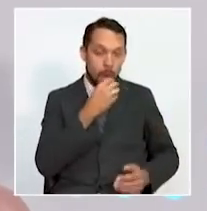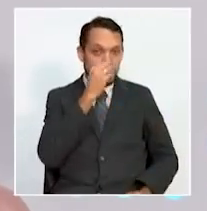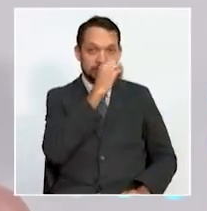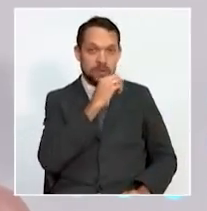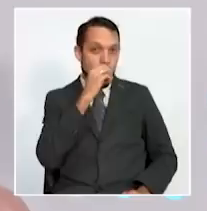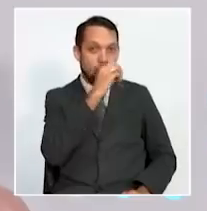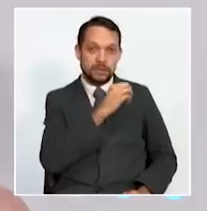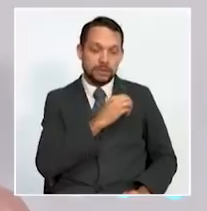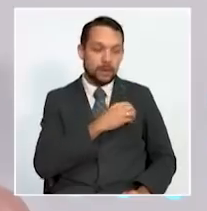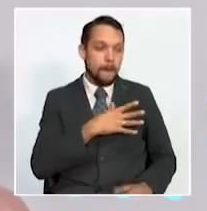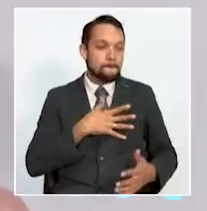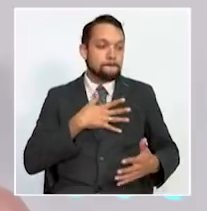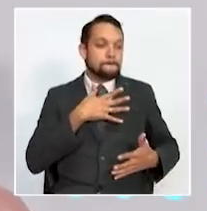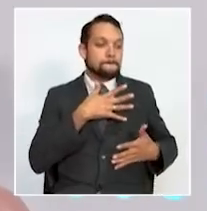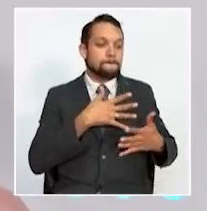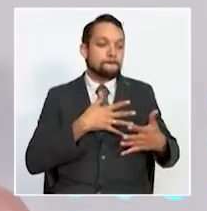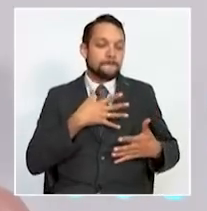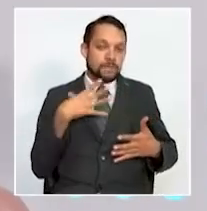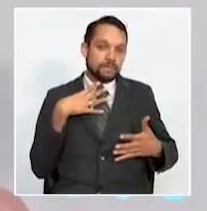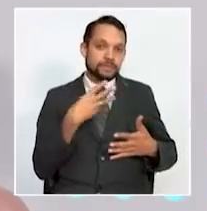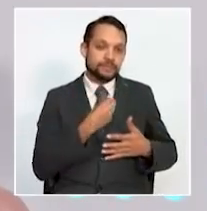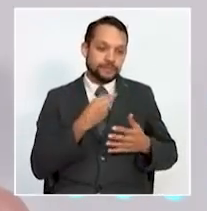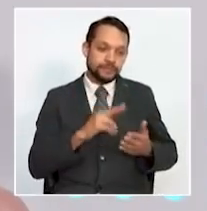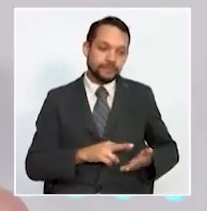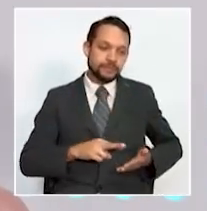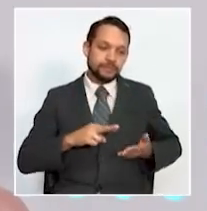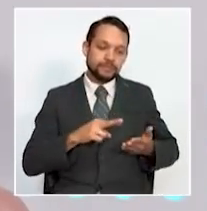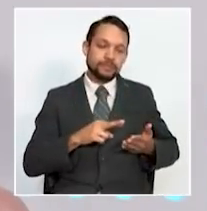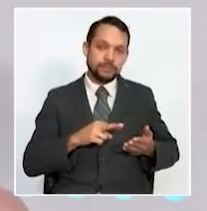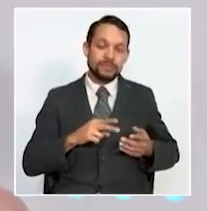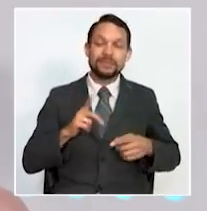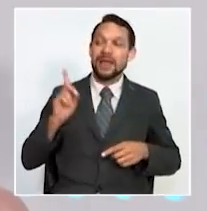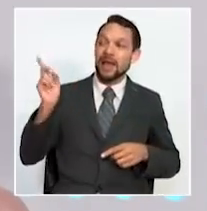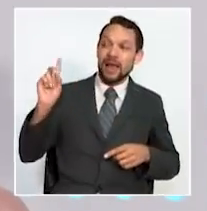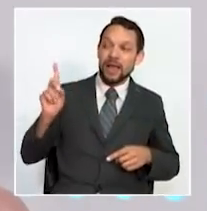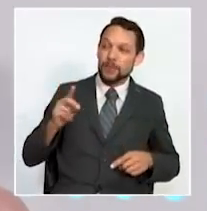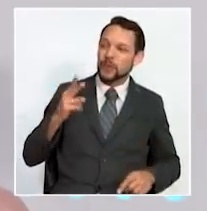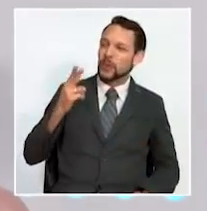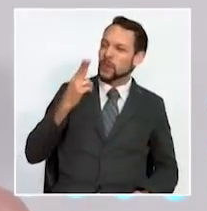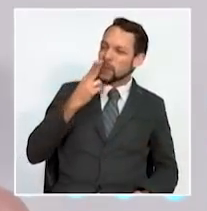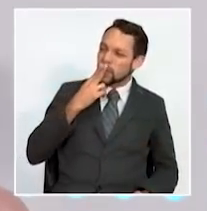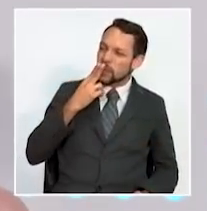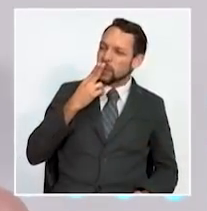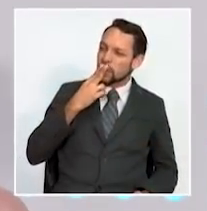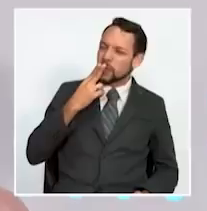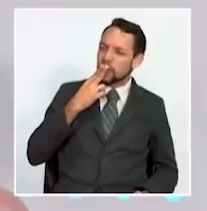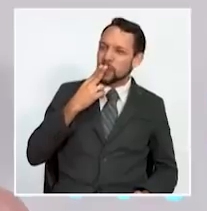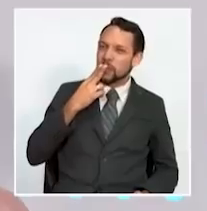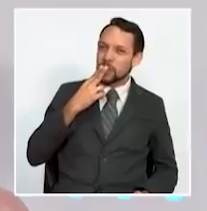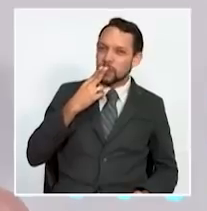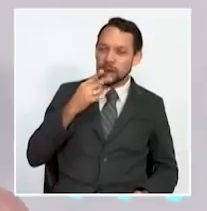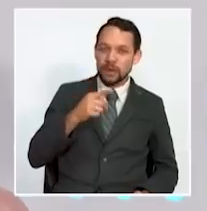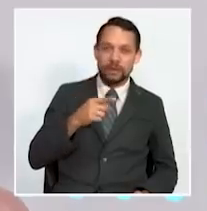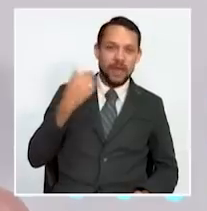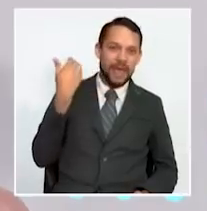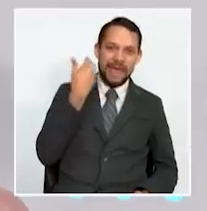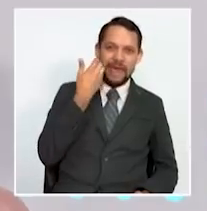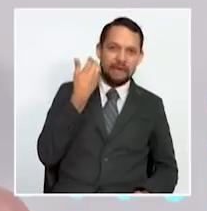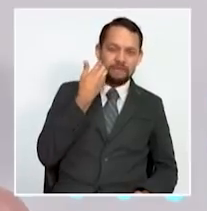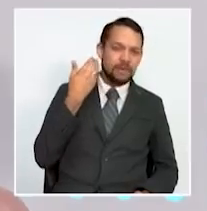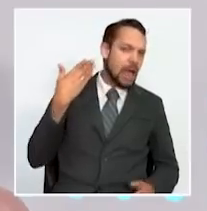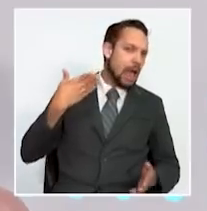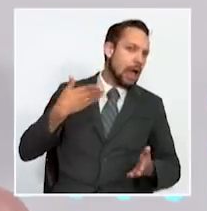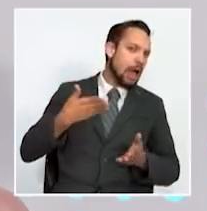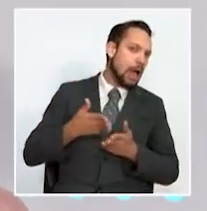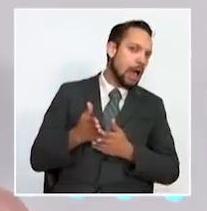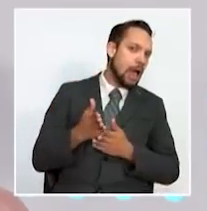a mejorar y rehabilitar. En los pacientes que han sido fumadores, que han tenido estos procesos por asbesto y todo eso, es una enfermedad que